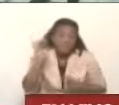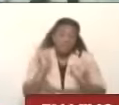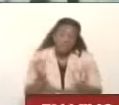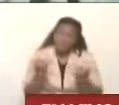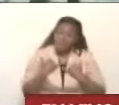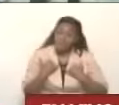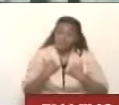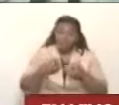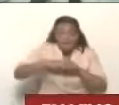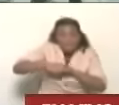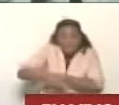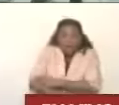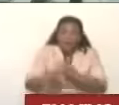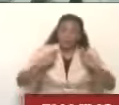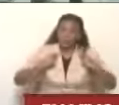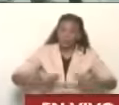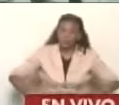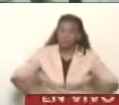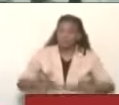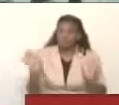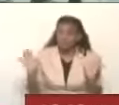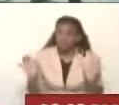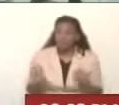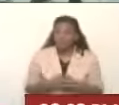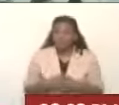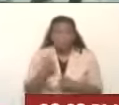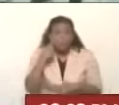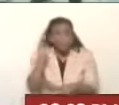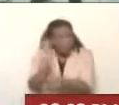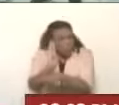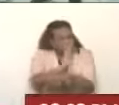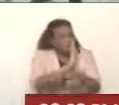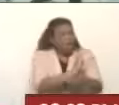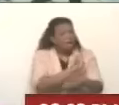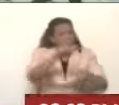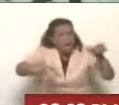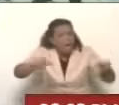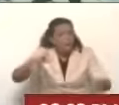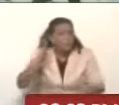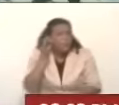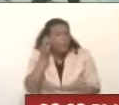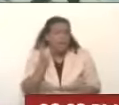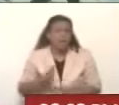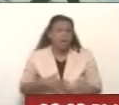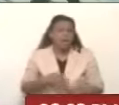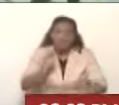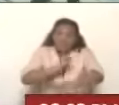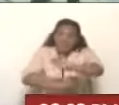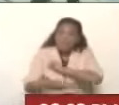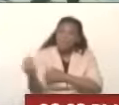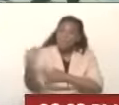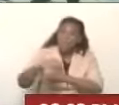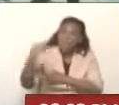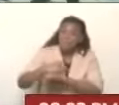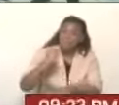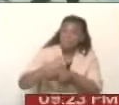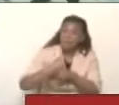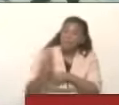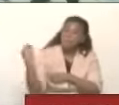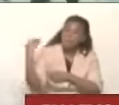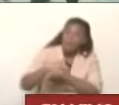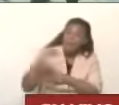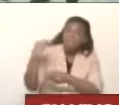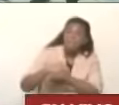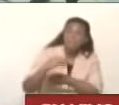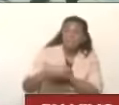invención. Y yo siempre estoy cuidando. Y pidiendo que hagamos más,